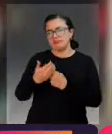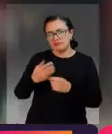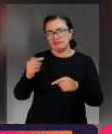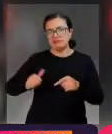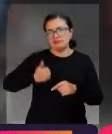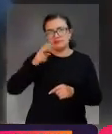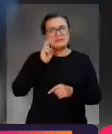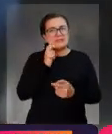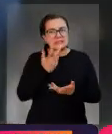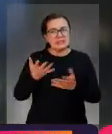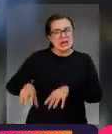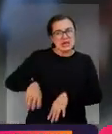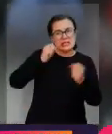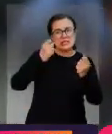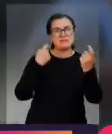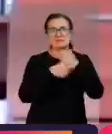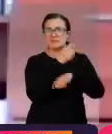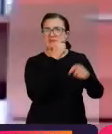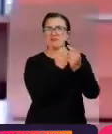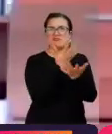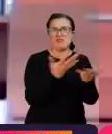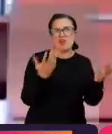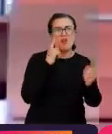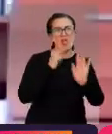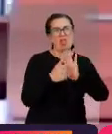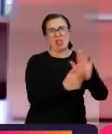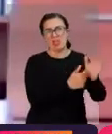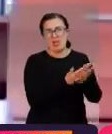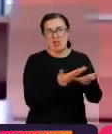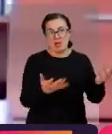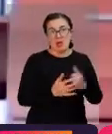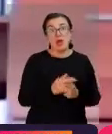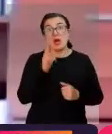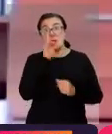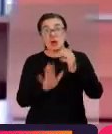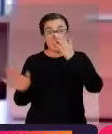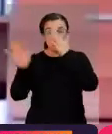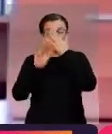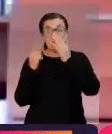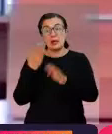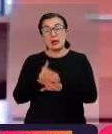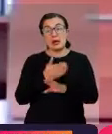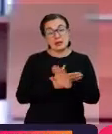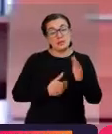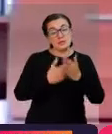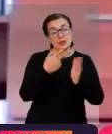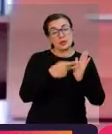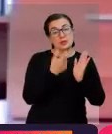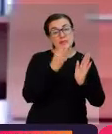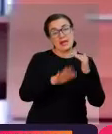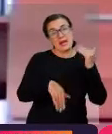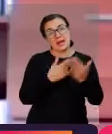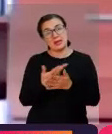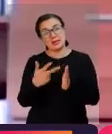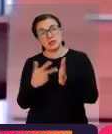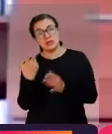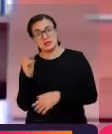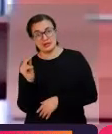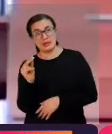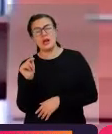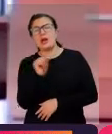alrededor del 60% de las víctimas a nivel nacional desde 1000 13 hasta el 2020 se han